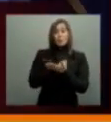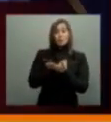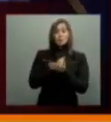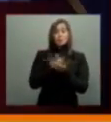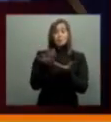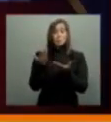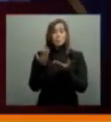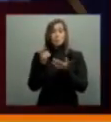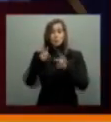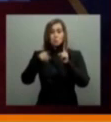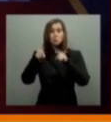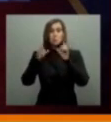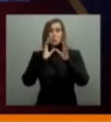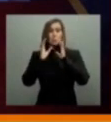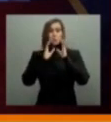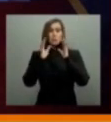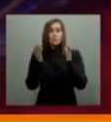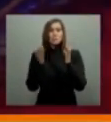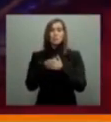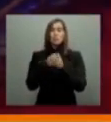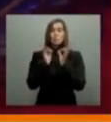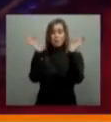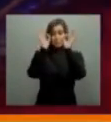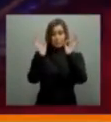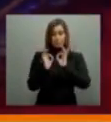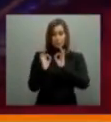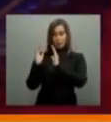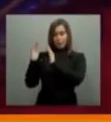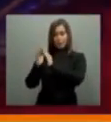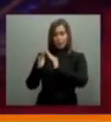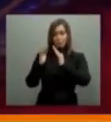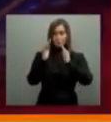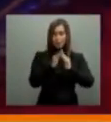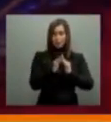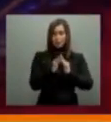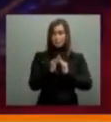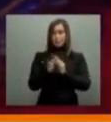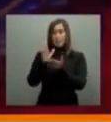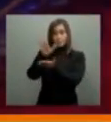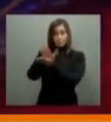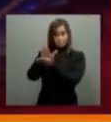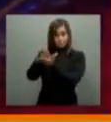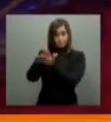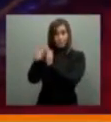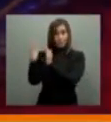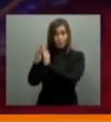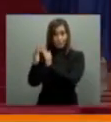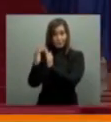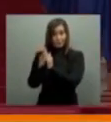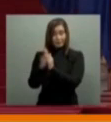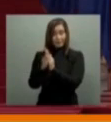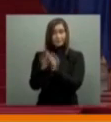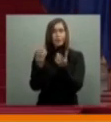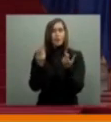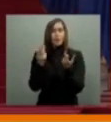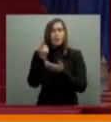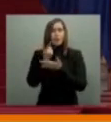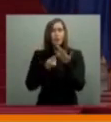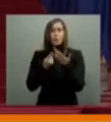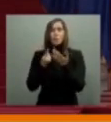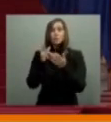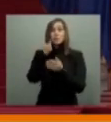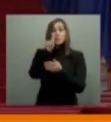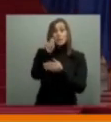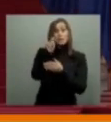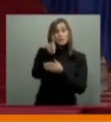pero se coloca a daniel garcía archibald como director de prensa del presidente es decir lo que hay aquí es un